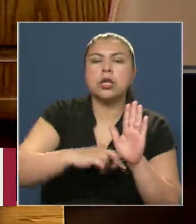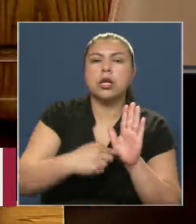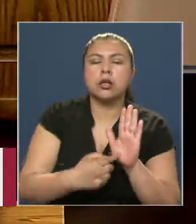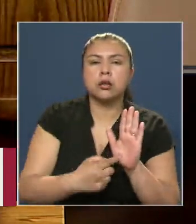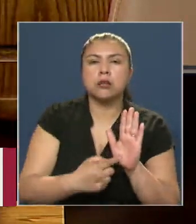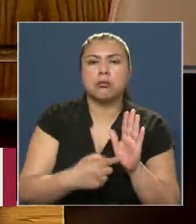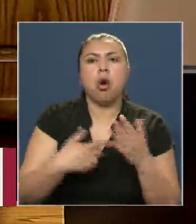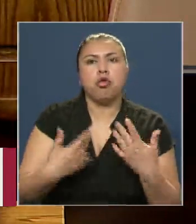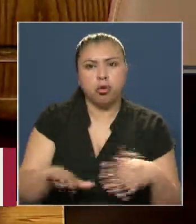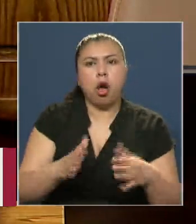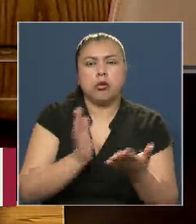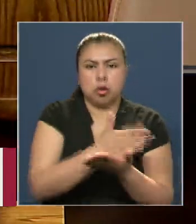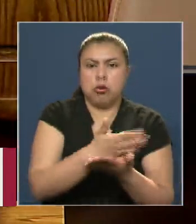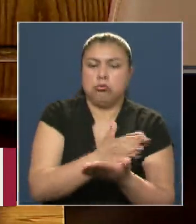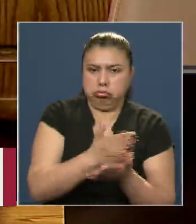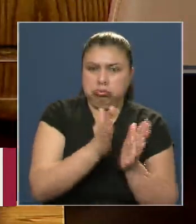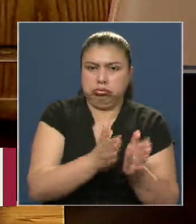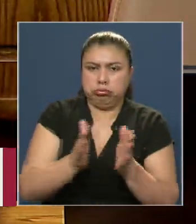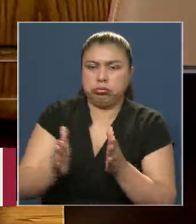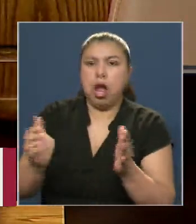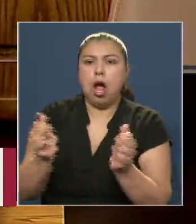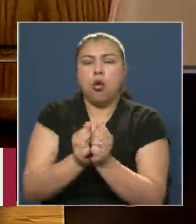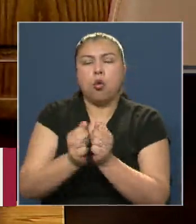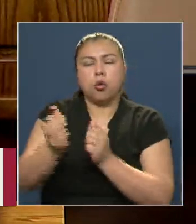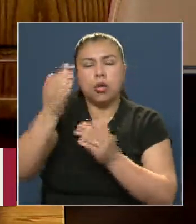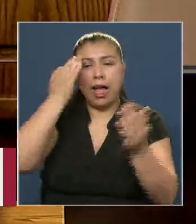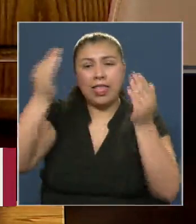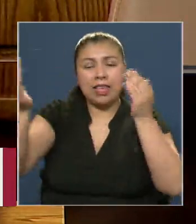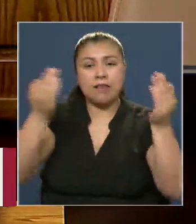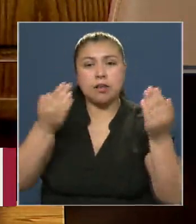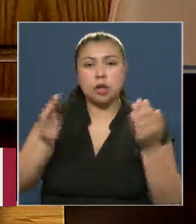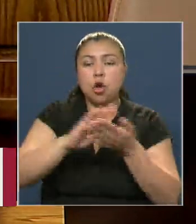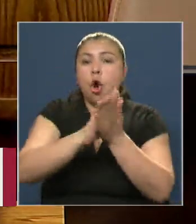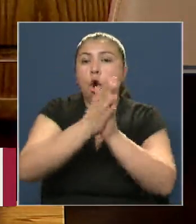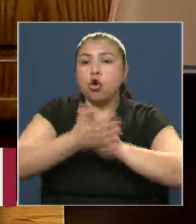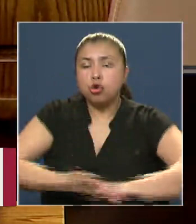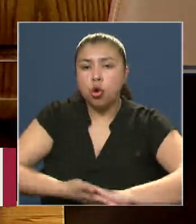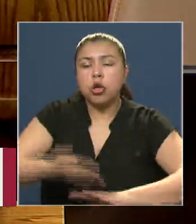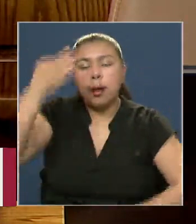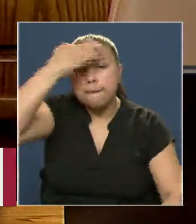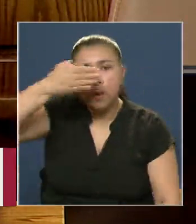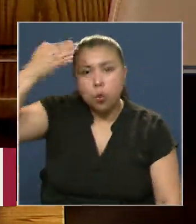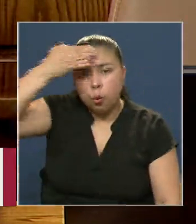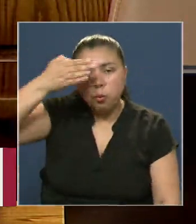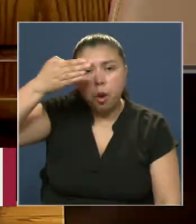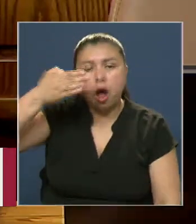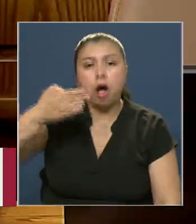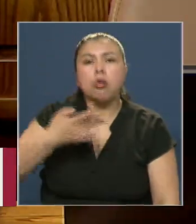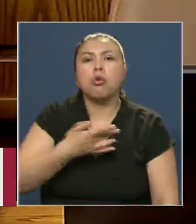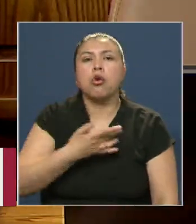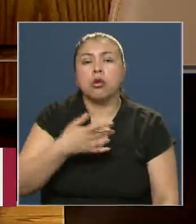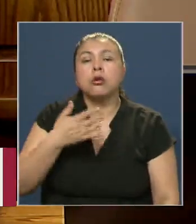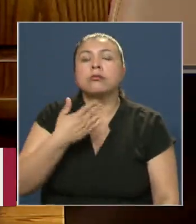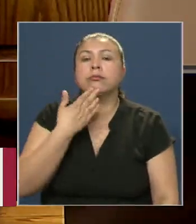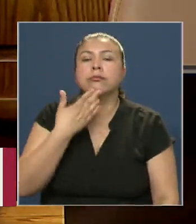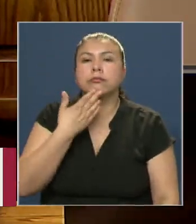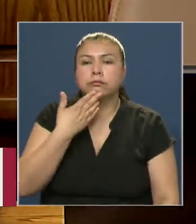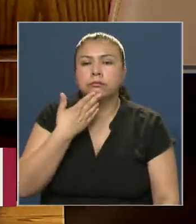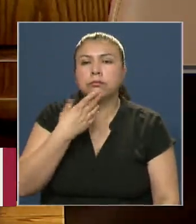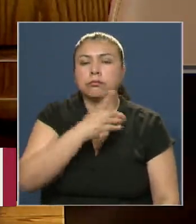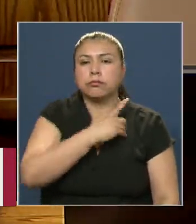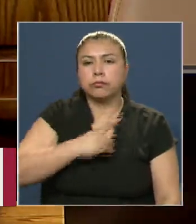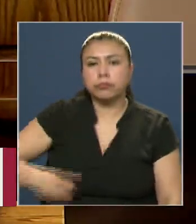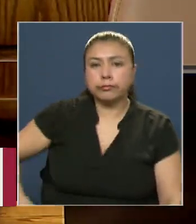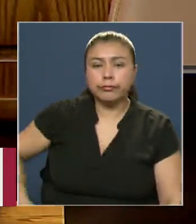Ahí se están organizando, ¿no es cierto?, la Junta de Vecinos, todo el sector está muy preocupado. Estamos junto también con el